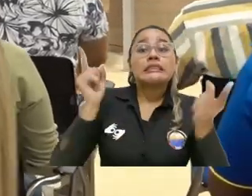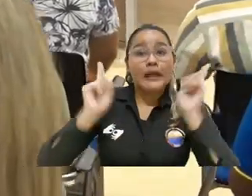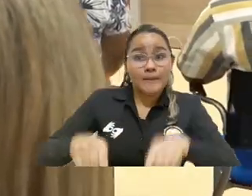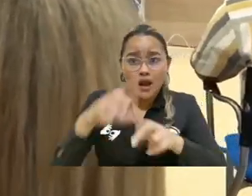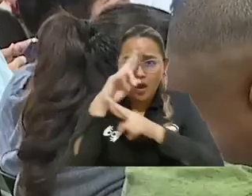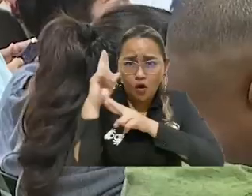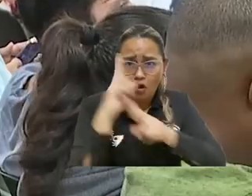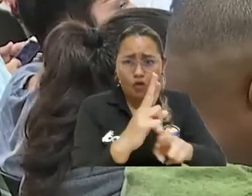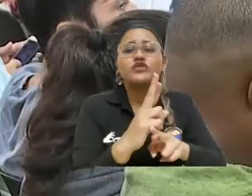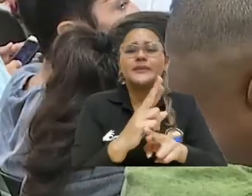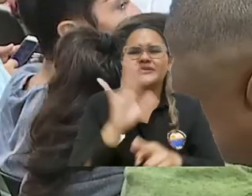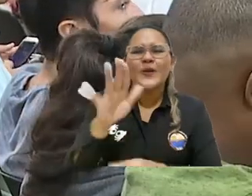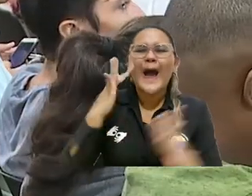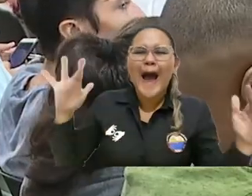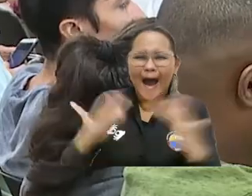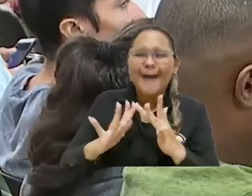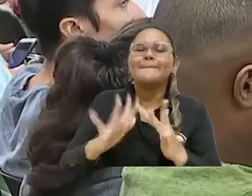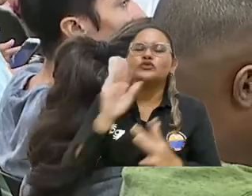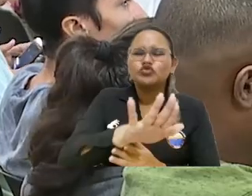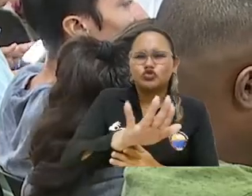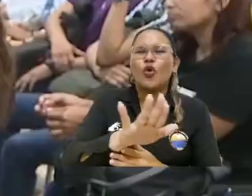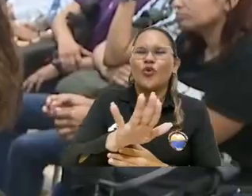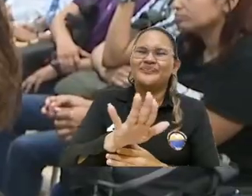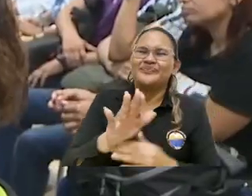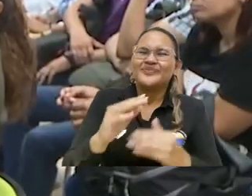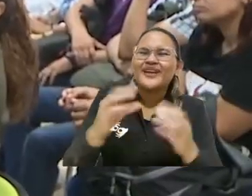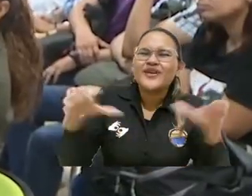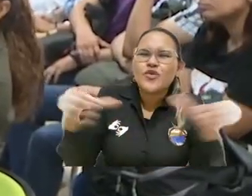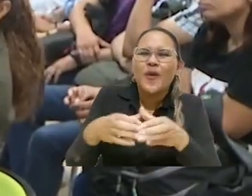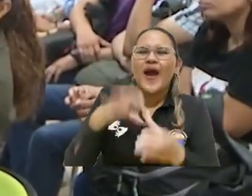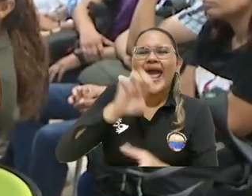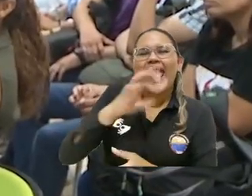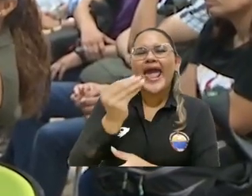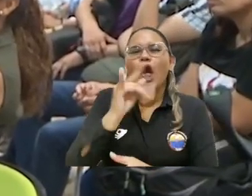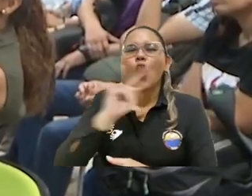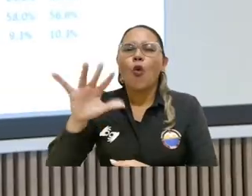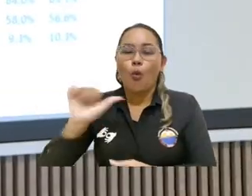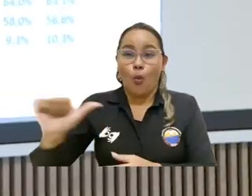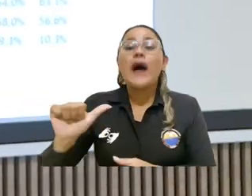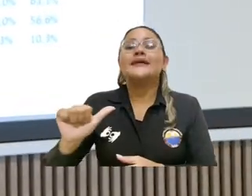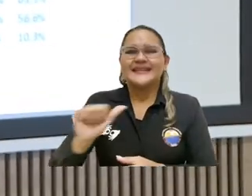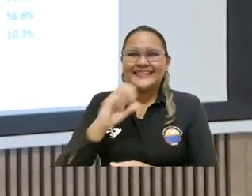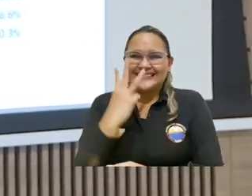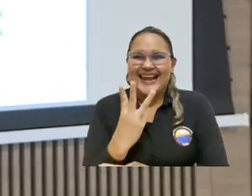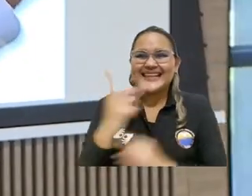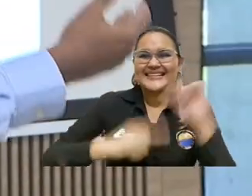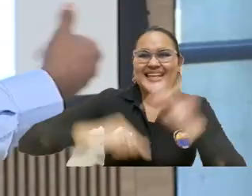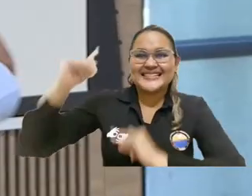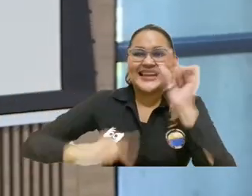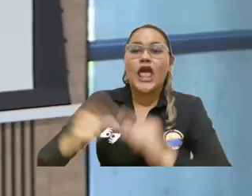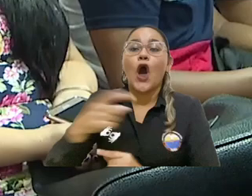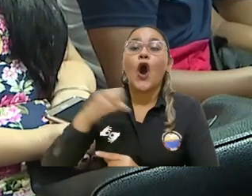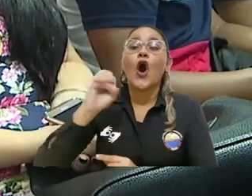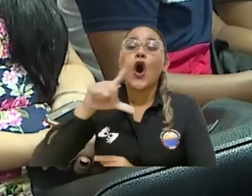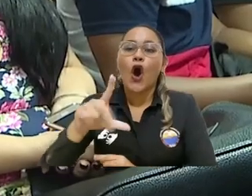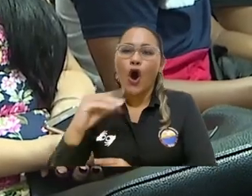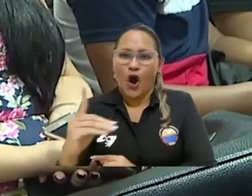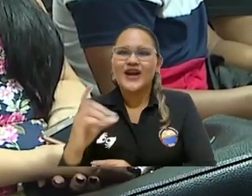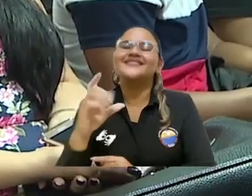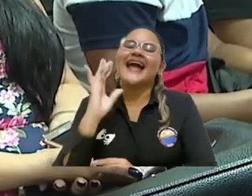reconocido internacionalmente por la Agencia de Acreditación de la Calidad de la Educación, ECUA, en la categoría 3 estrellas